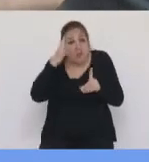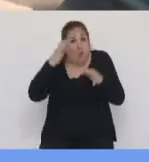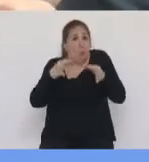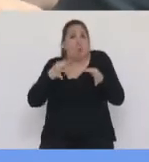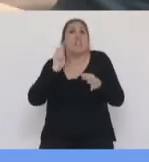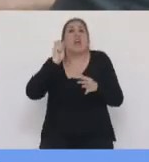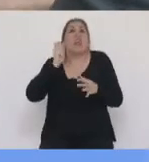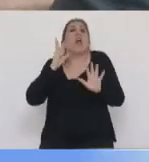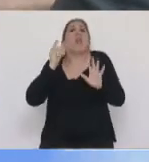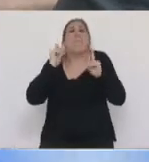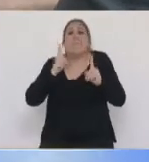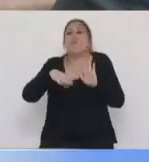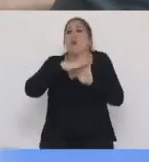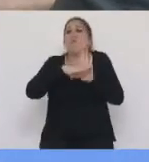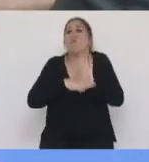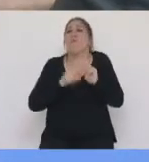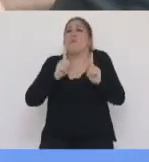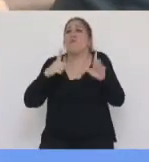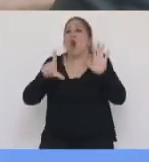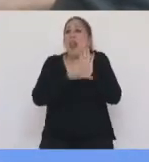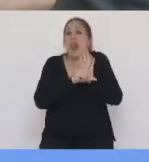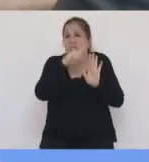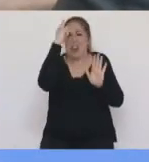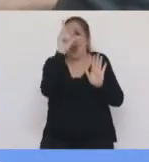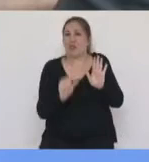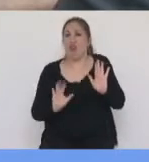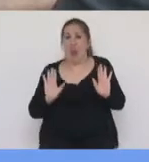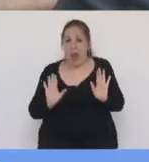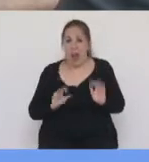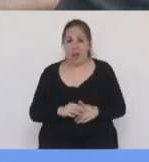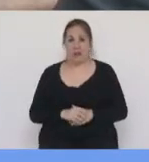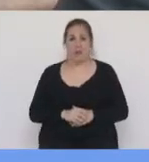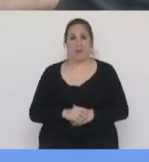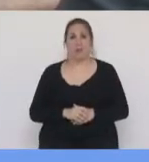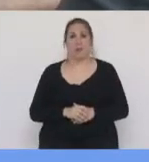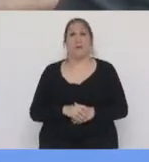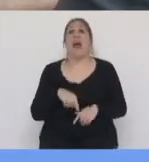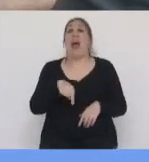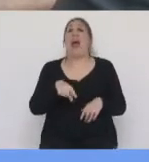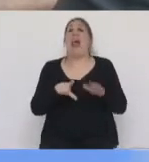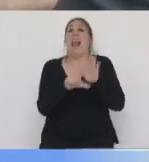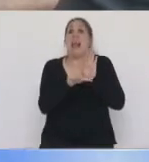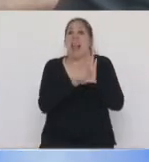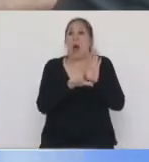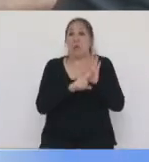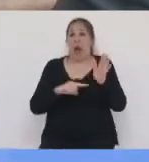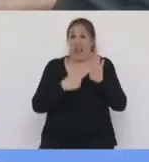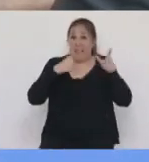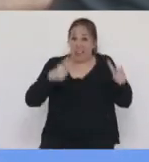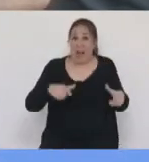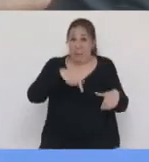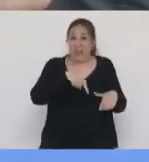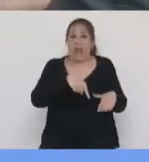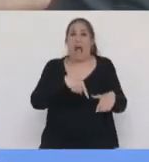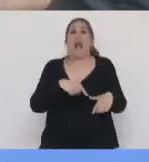rige por el procedimiento nacional esto que ha hecho a la legislatura en realidad querer